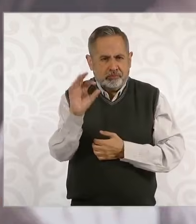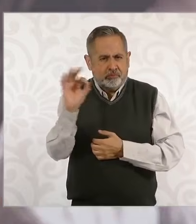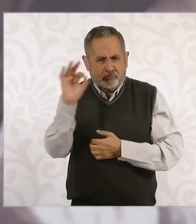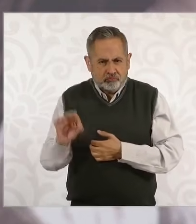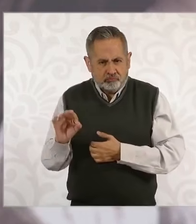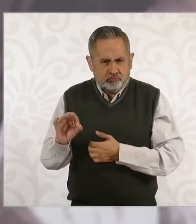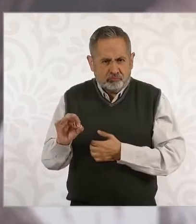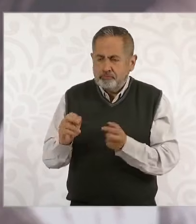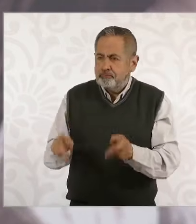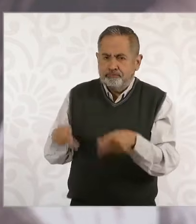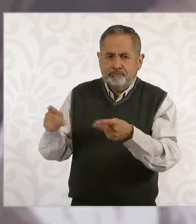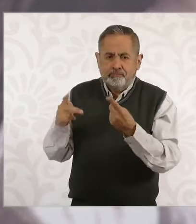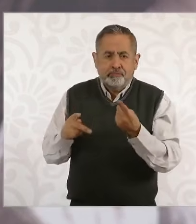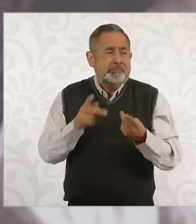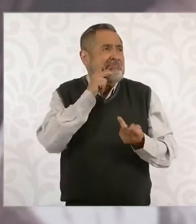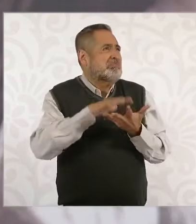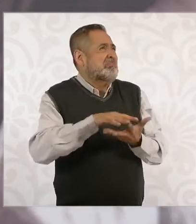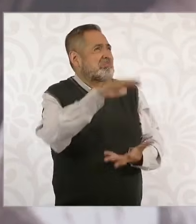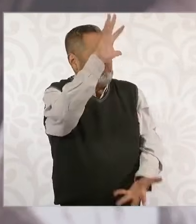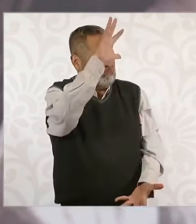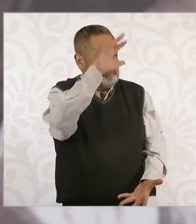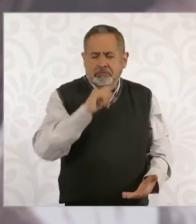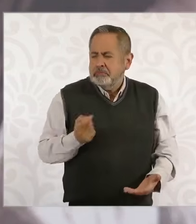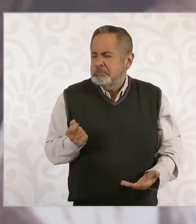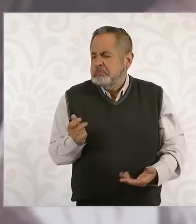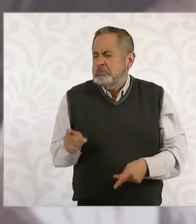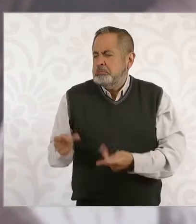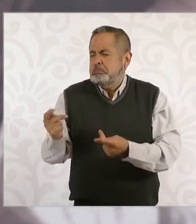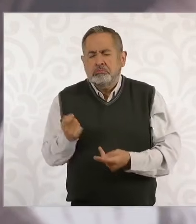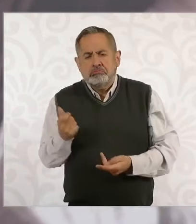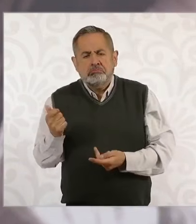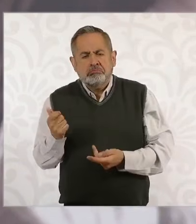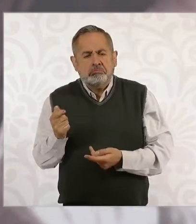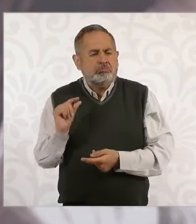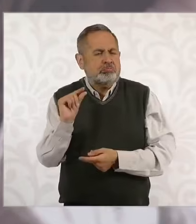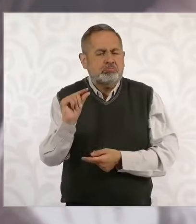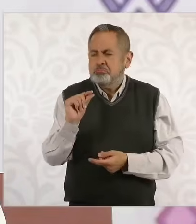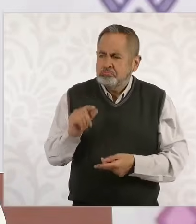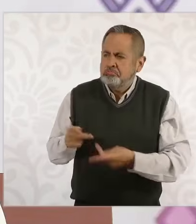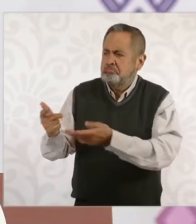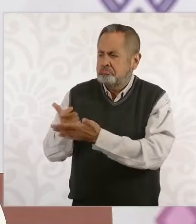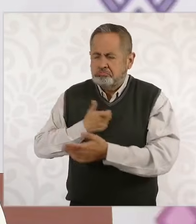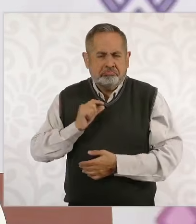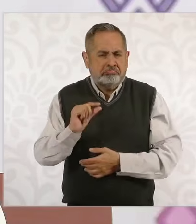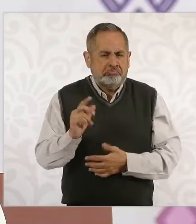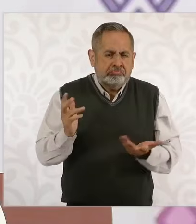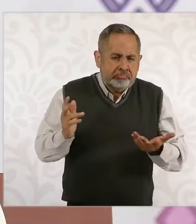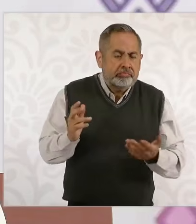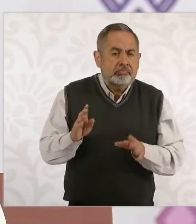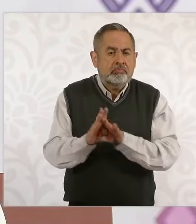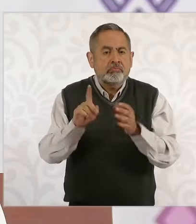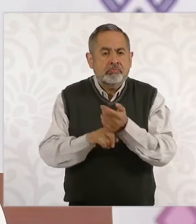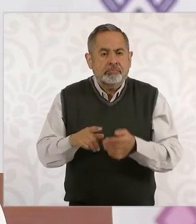0.1% de las ventas de Pemex. O sea, es muy, muy poquito. Realmente representa para nosotros, lo hacemos